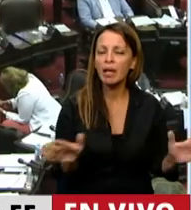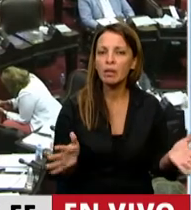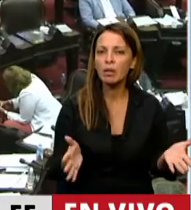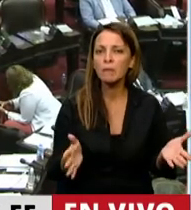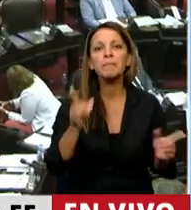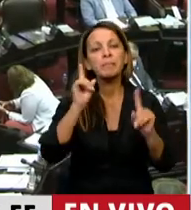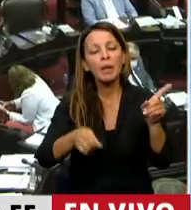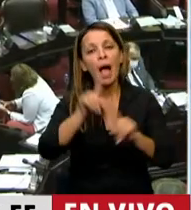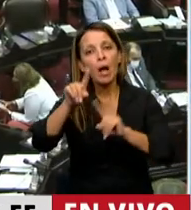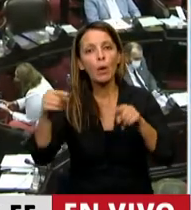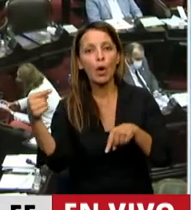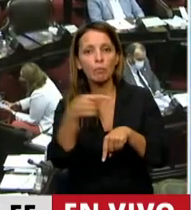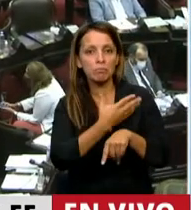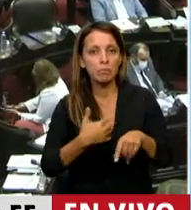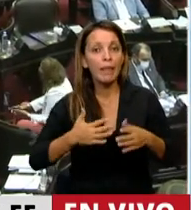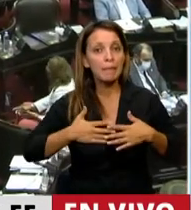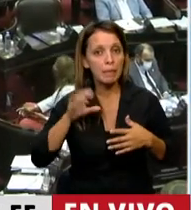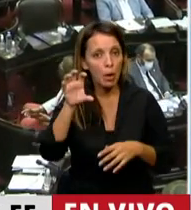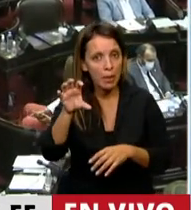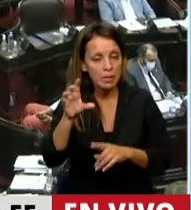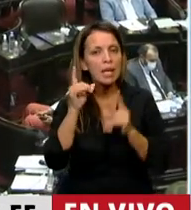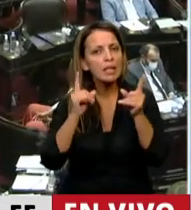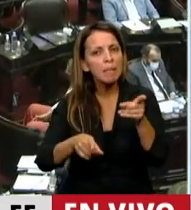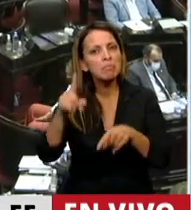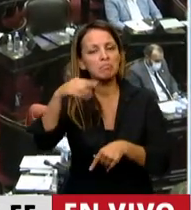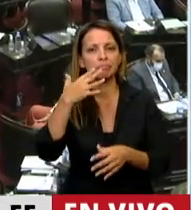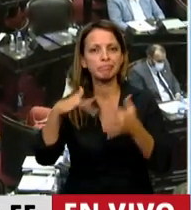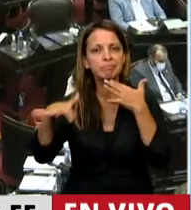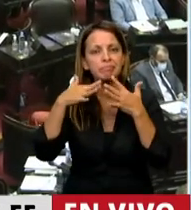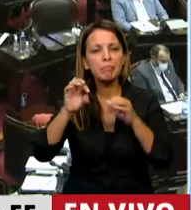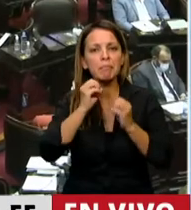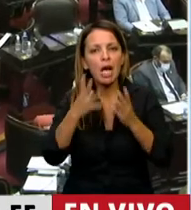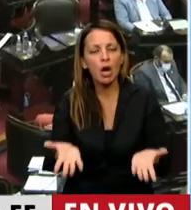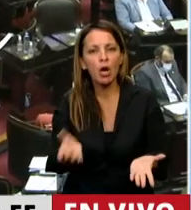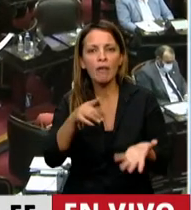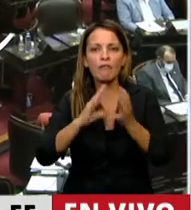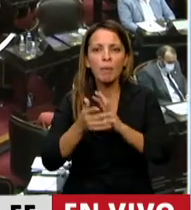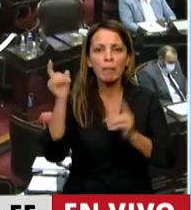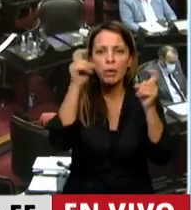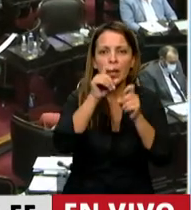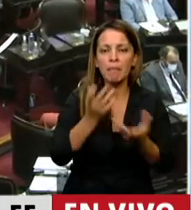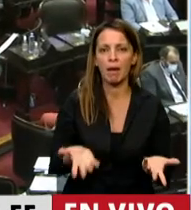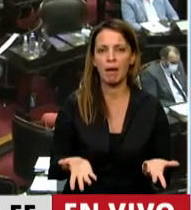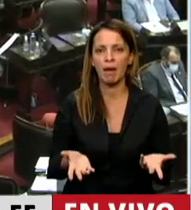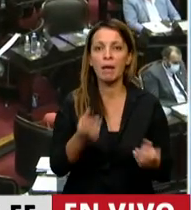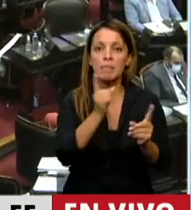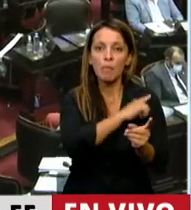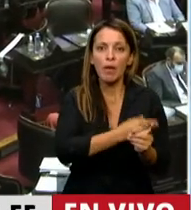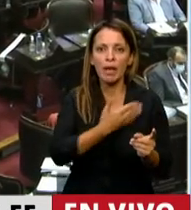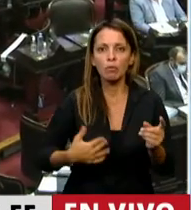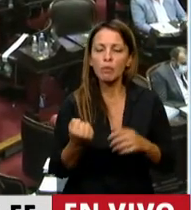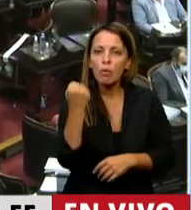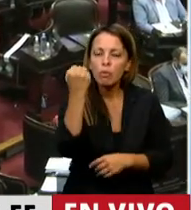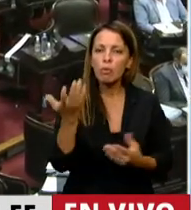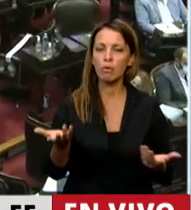oficialistas del Frente de Todos de mi provincia están entendiendo mucho mejor esta problemática que el propio Poder Ejecutivo